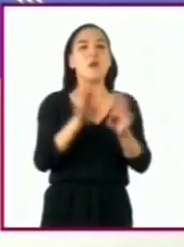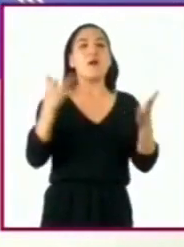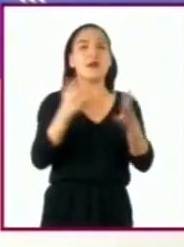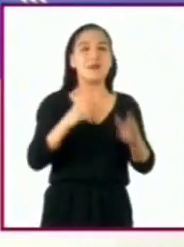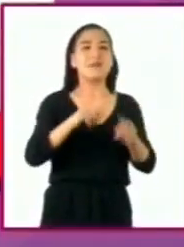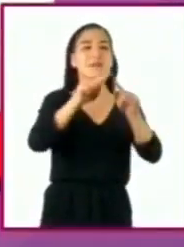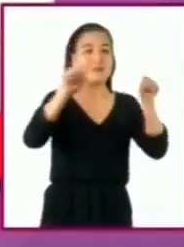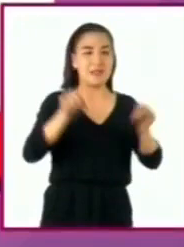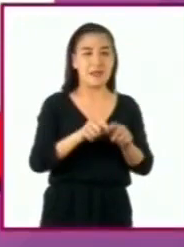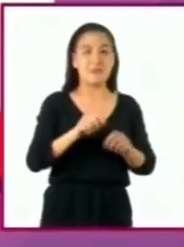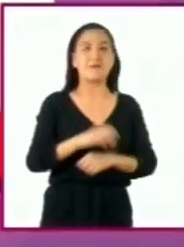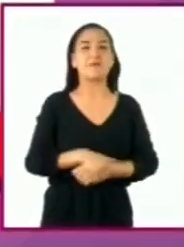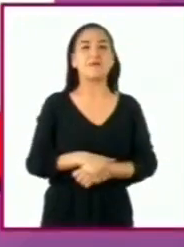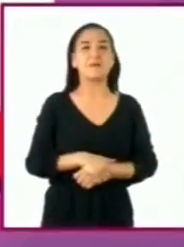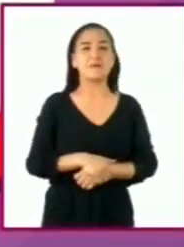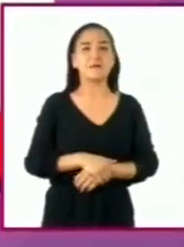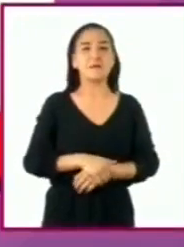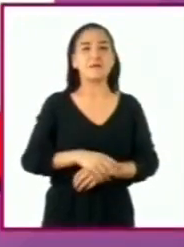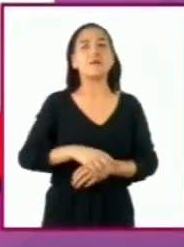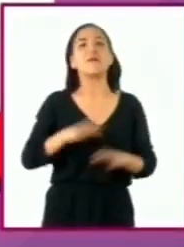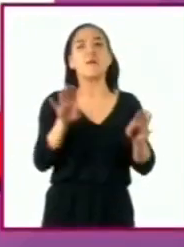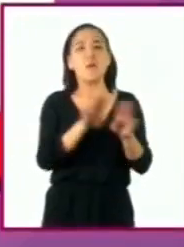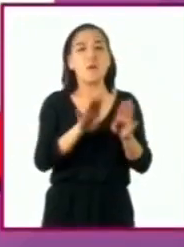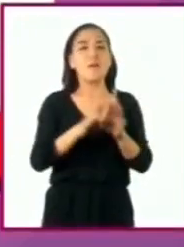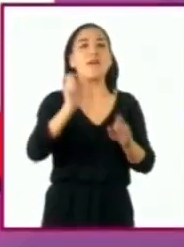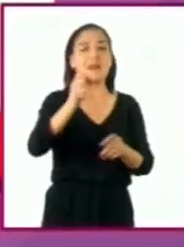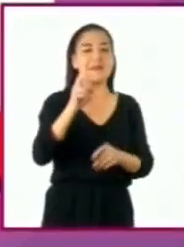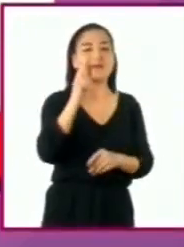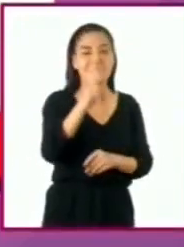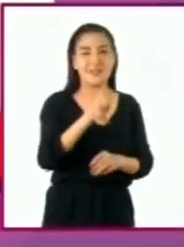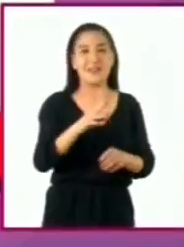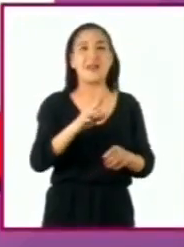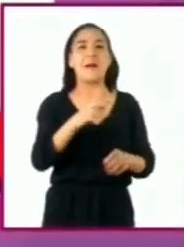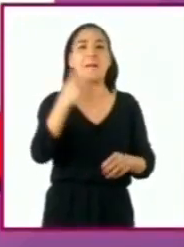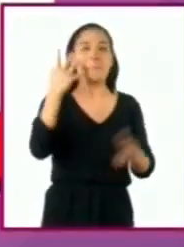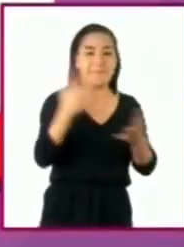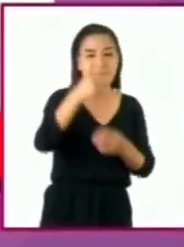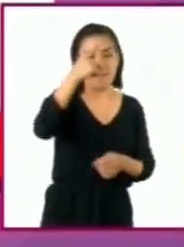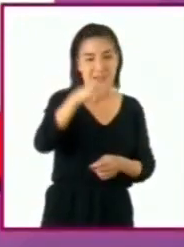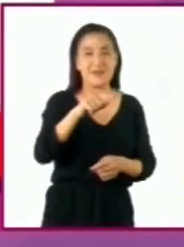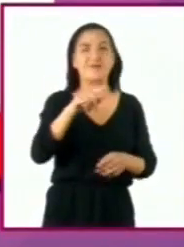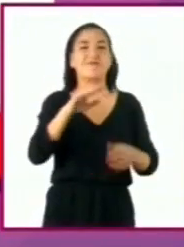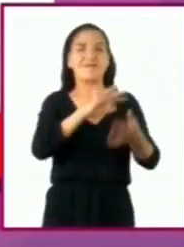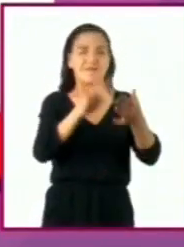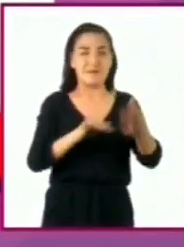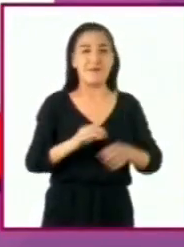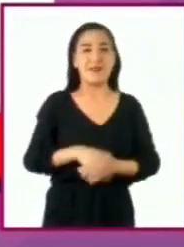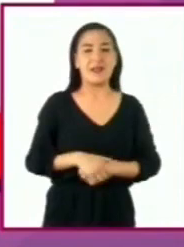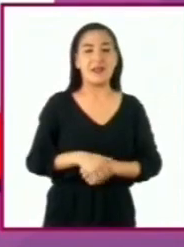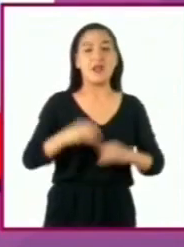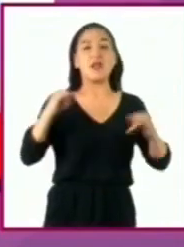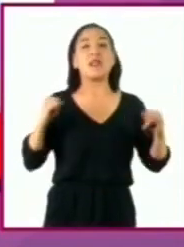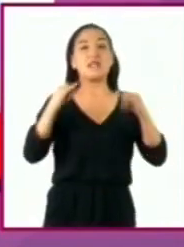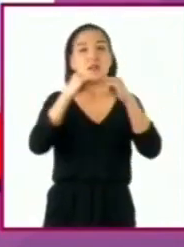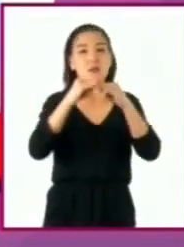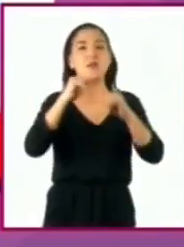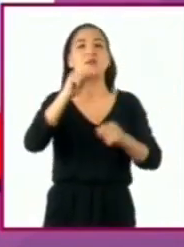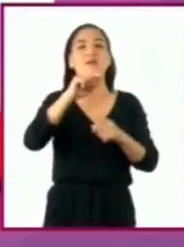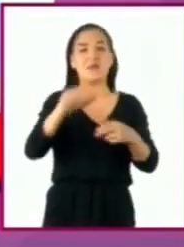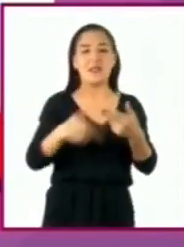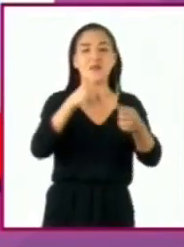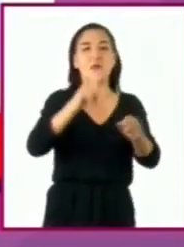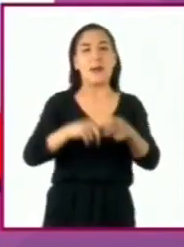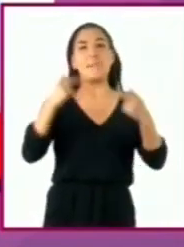siguiente manera. Criterios para evaluar la utilidad de los textos. Fuentes evaluadas. Instituto Nacional para las Personas